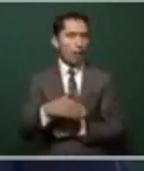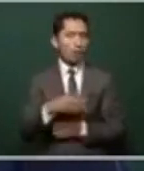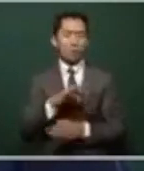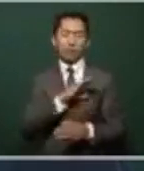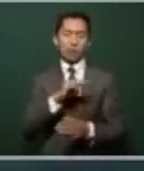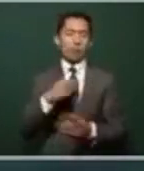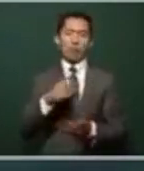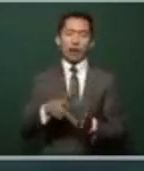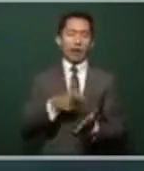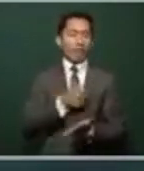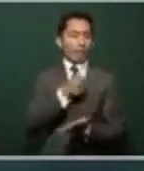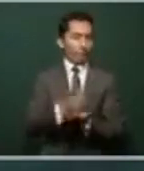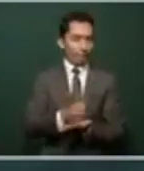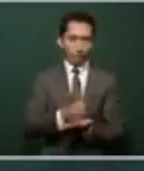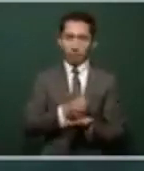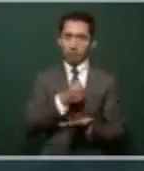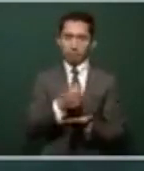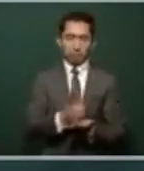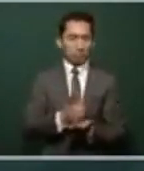persiste, no igual